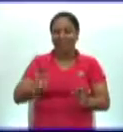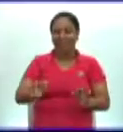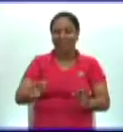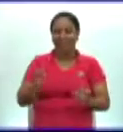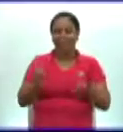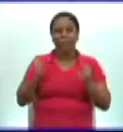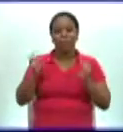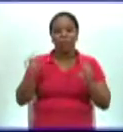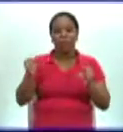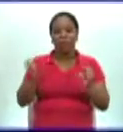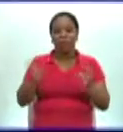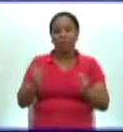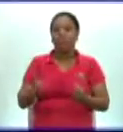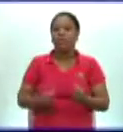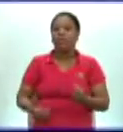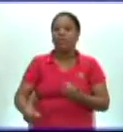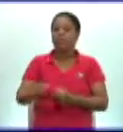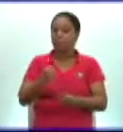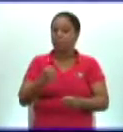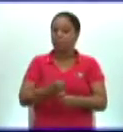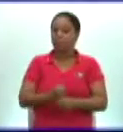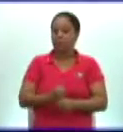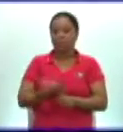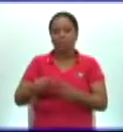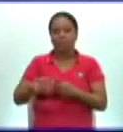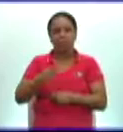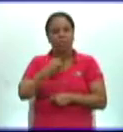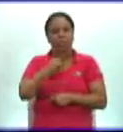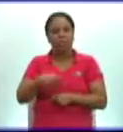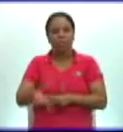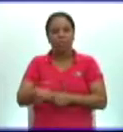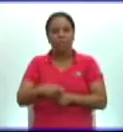fuerza aplicada. Pongamos otro ejemplo.